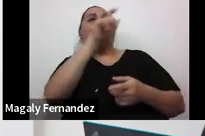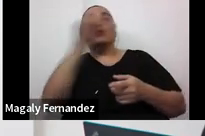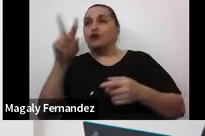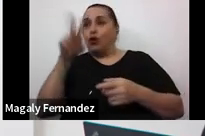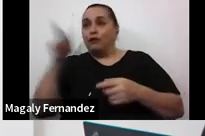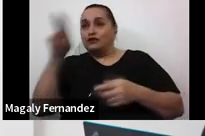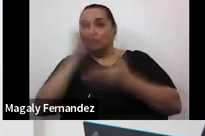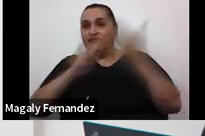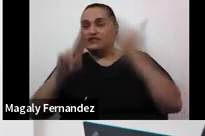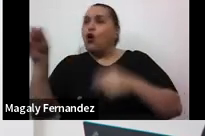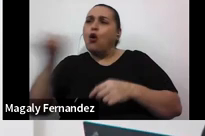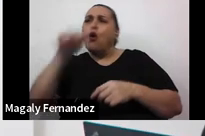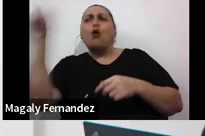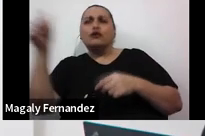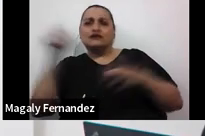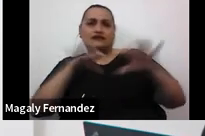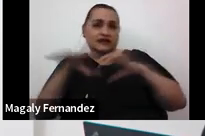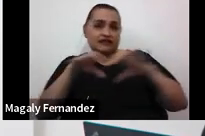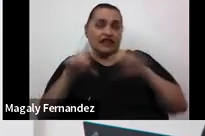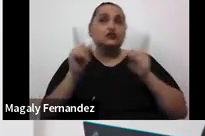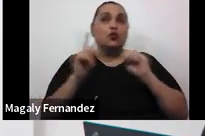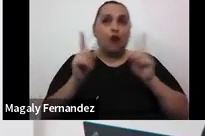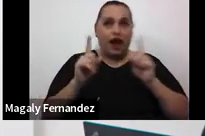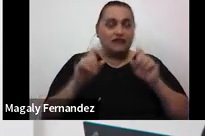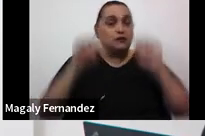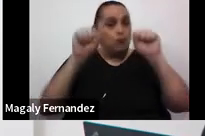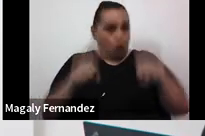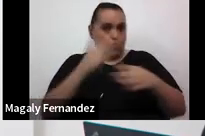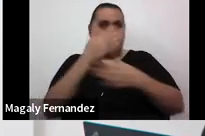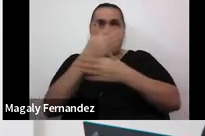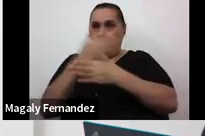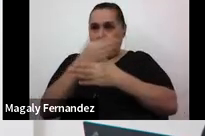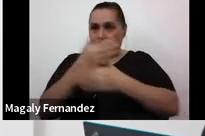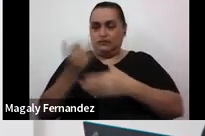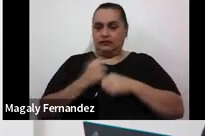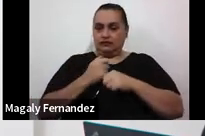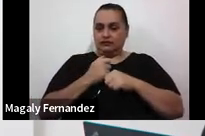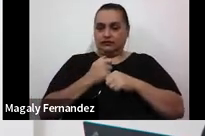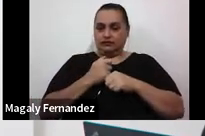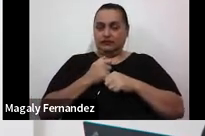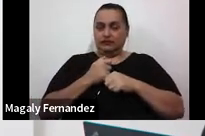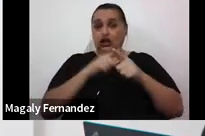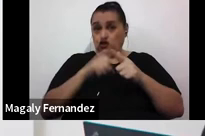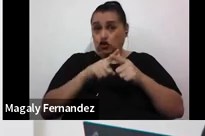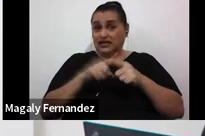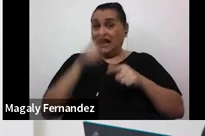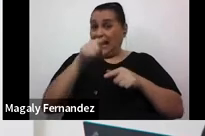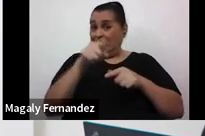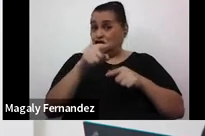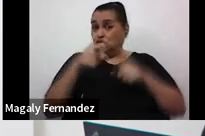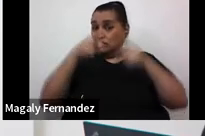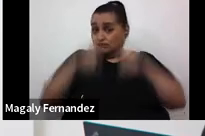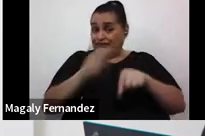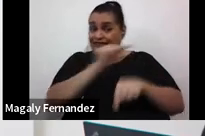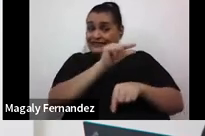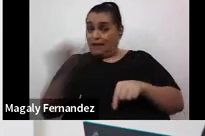que otras actividades habían hecho o podíamos compartir Y entonces si esto es a raíz de la semana